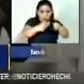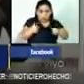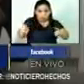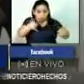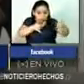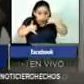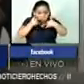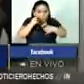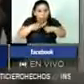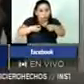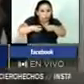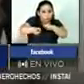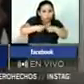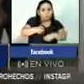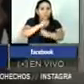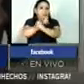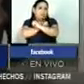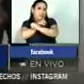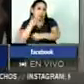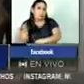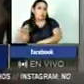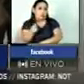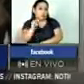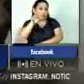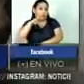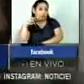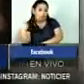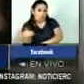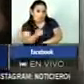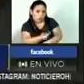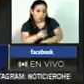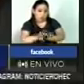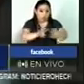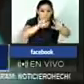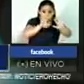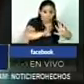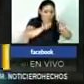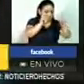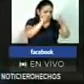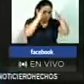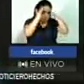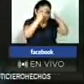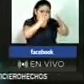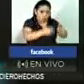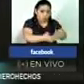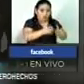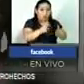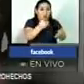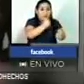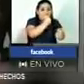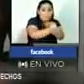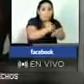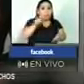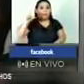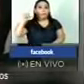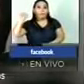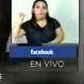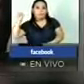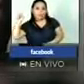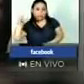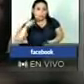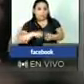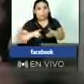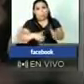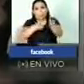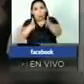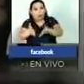para el Control de Intoxicaciones registró 30 casos 9 directamente relacionados con la marca de productos Lysol 10 con